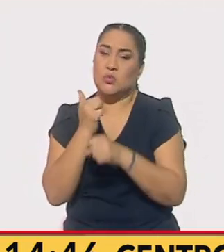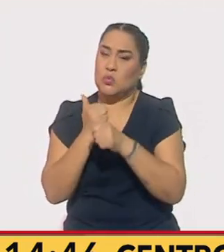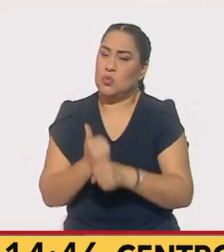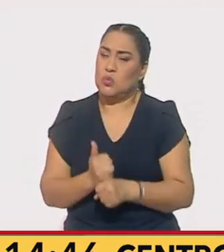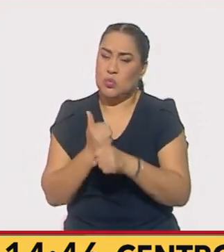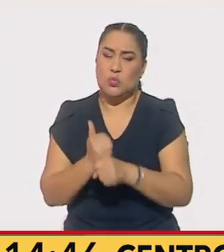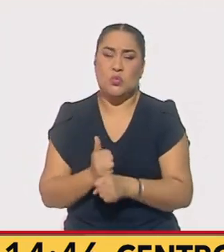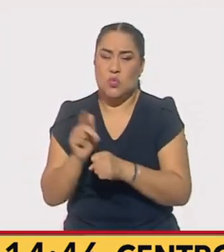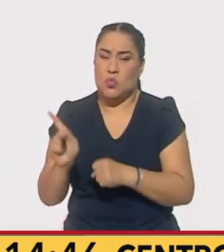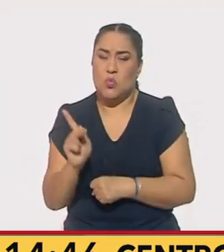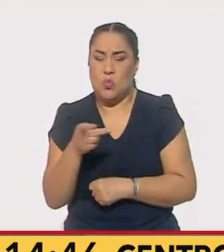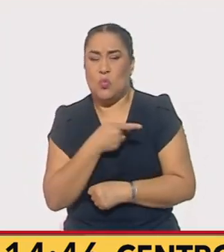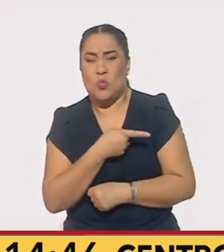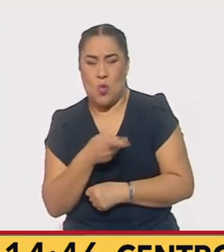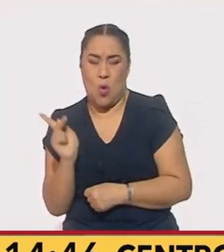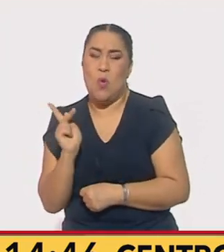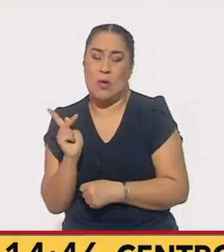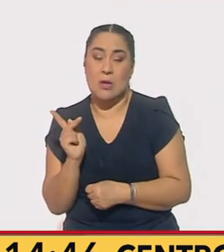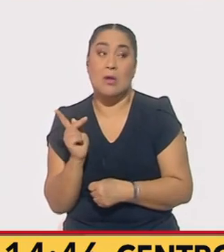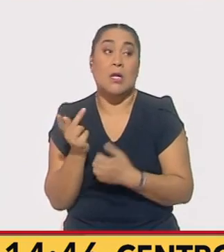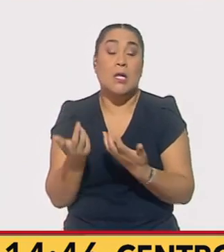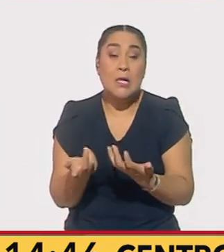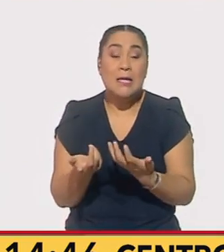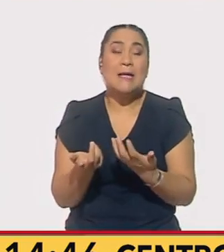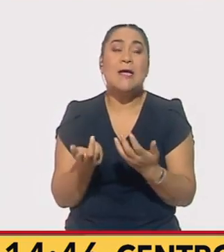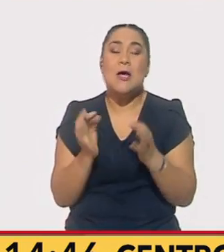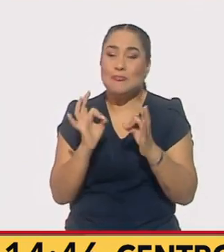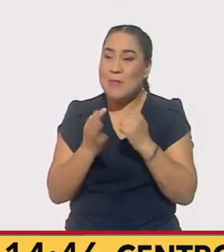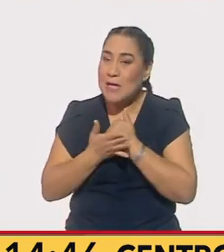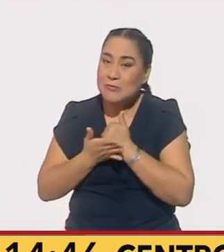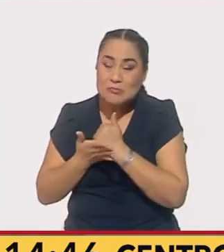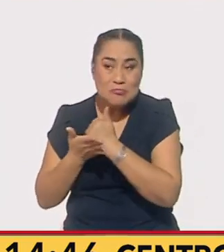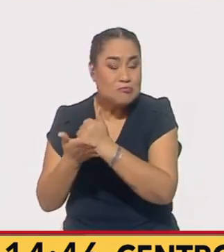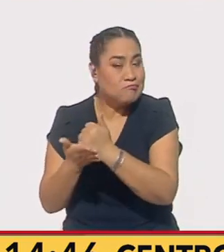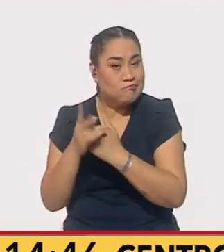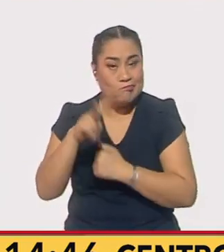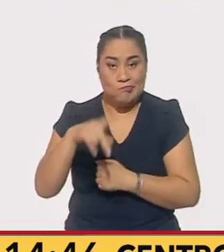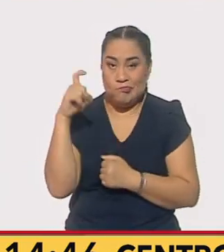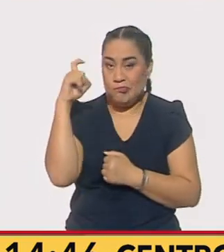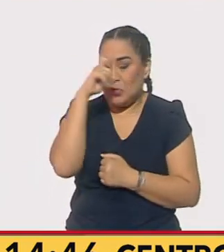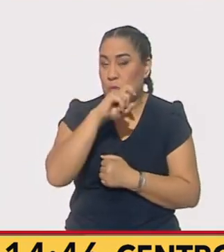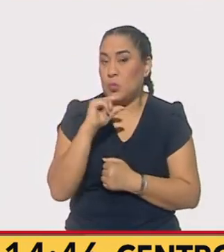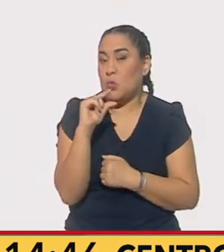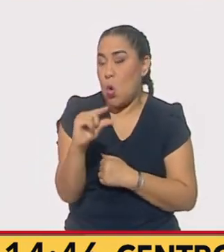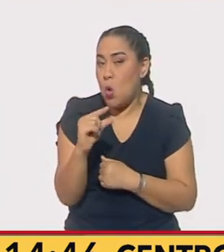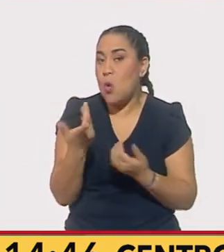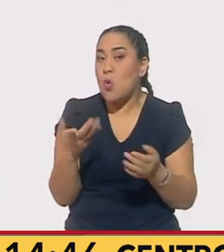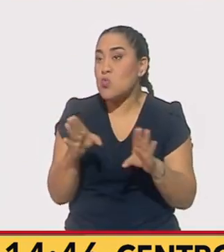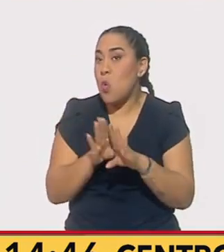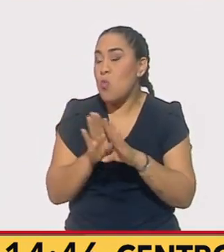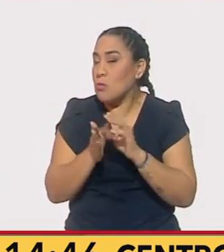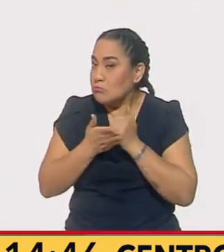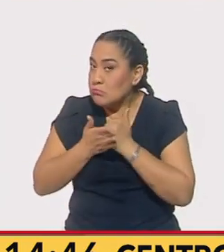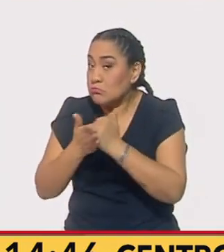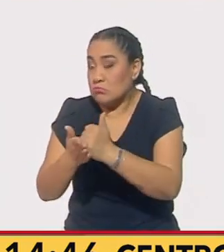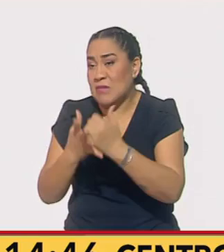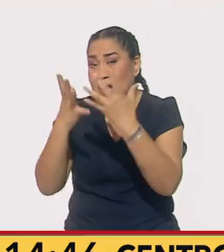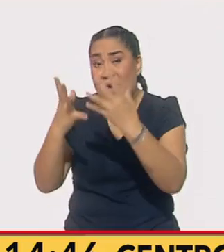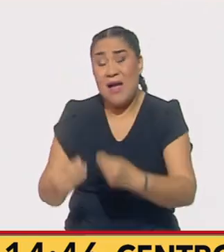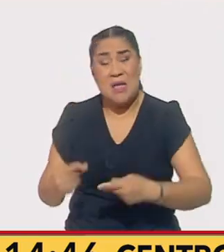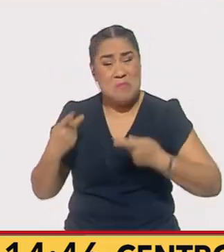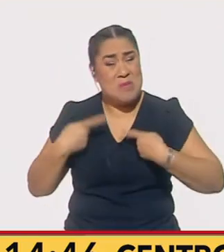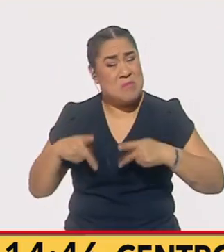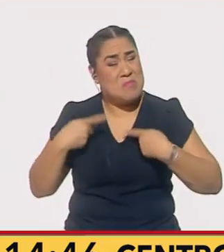marginación social y entonces hay pocos alicientes y pocas alternativas para sacar a millones de seres